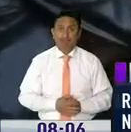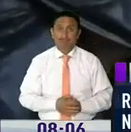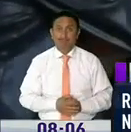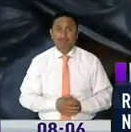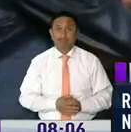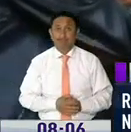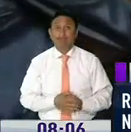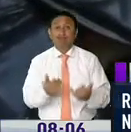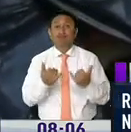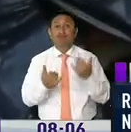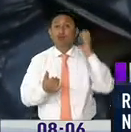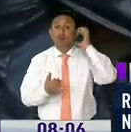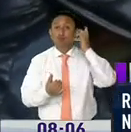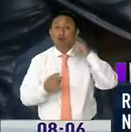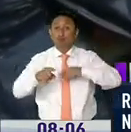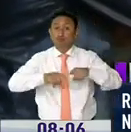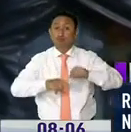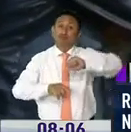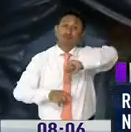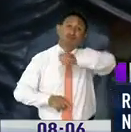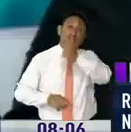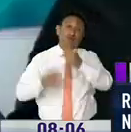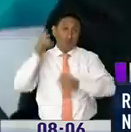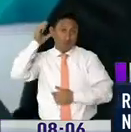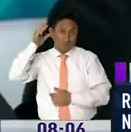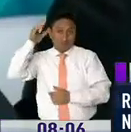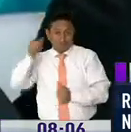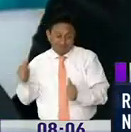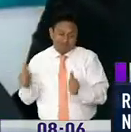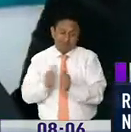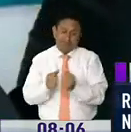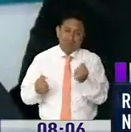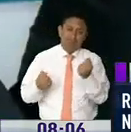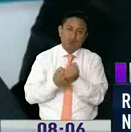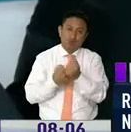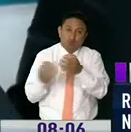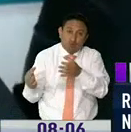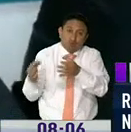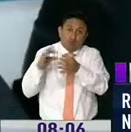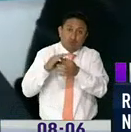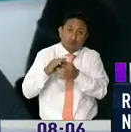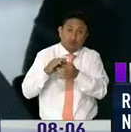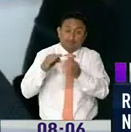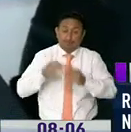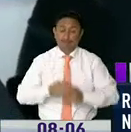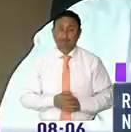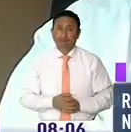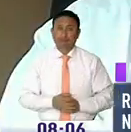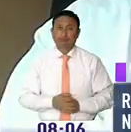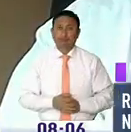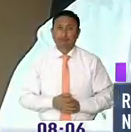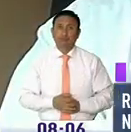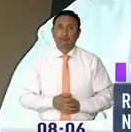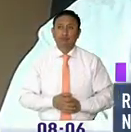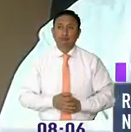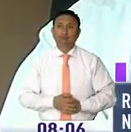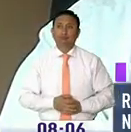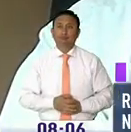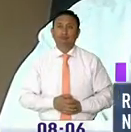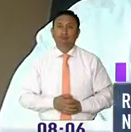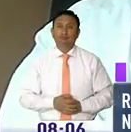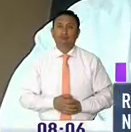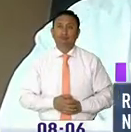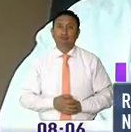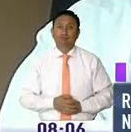que durante esta radio maratón otras emisoras se unan y se enlacen a esta señal solidaria. Esperamos